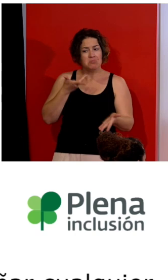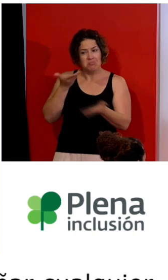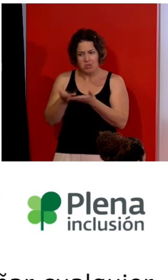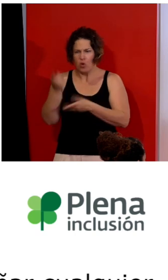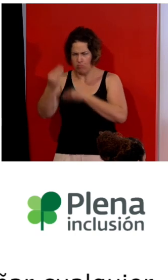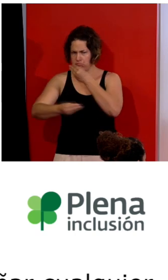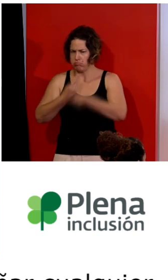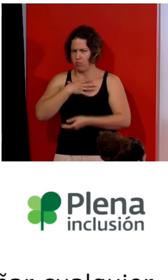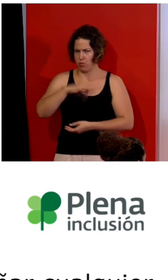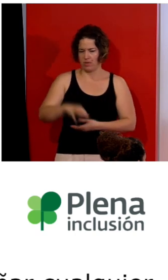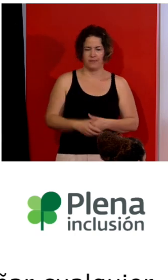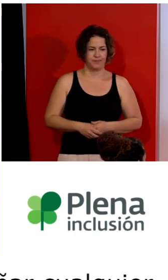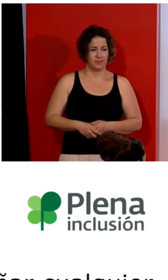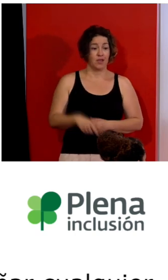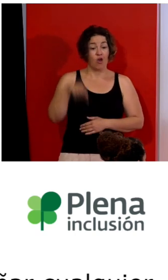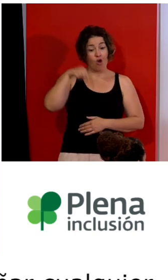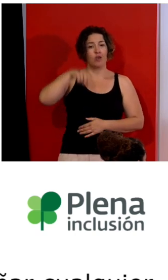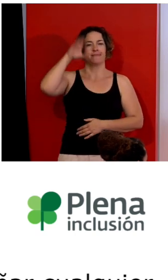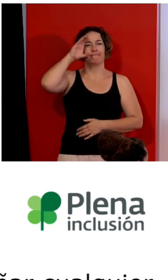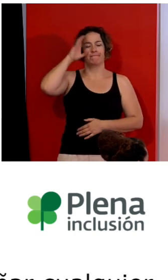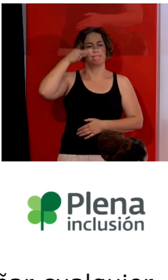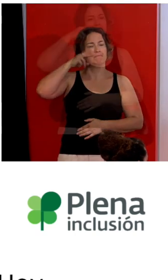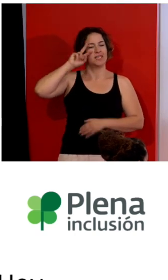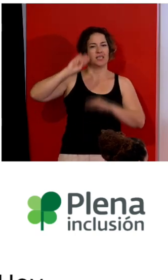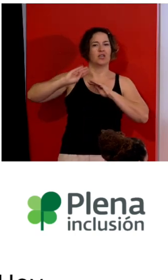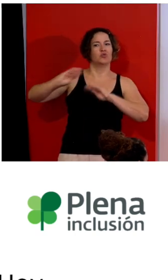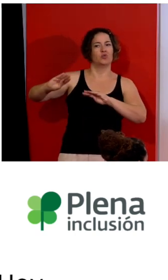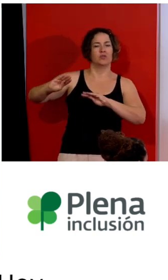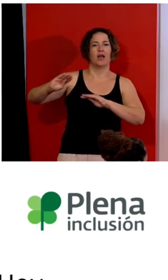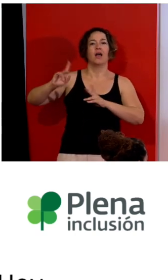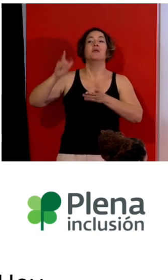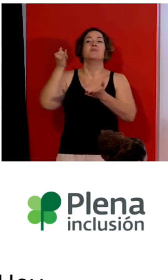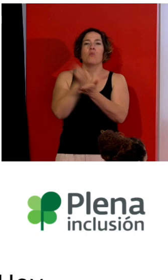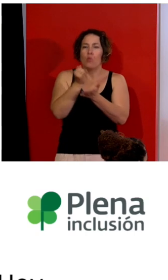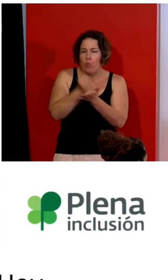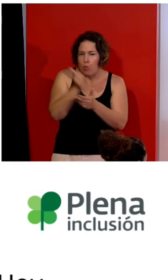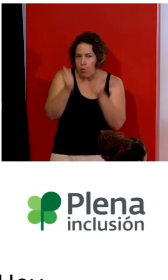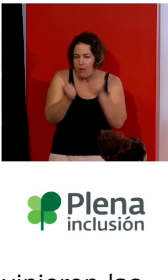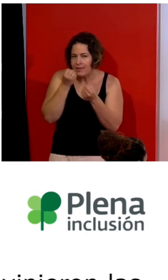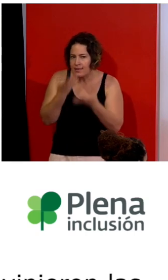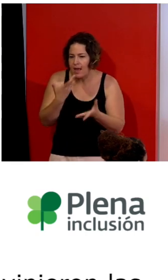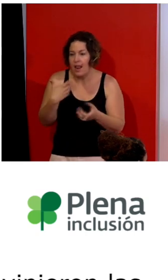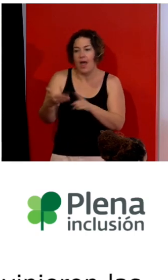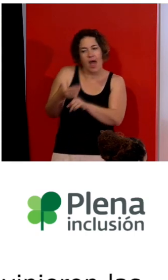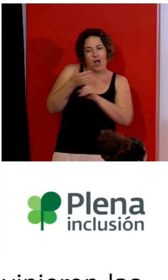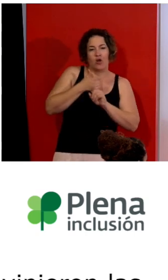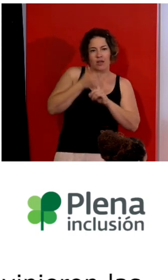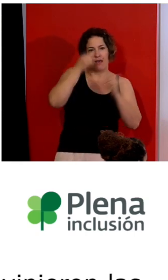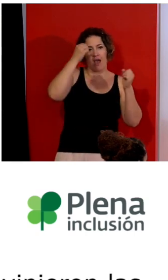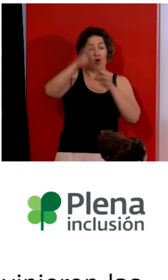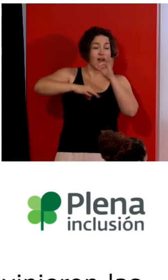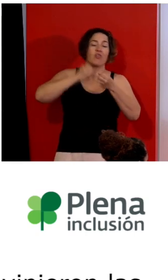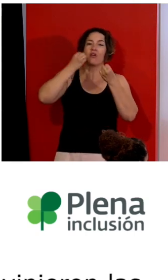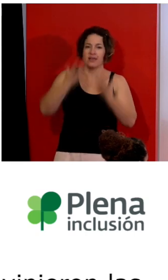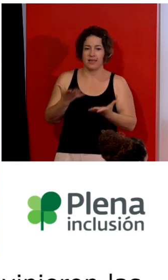delante. Hoy escucharemos su experiencia, cómo vinieron las pruebas, cómo fue su acogida en la organización y cómo